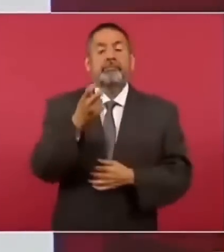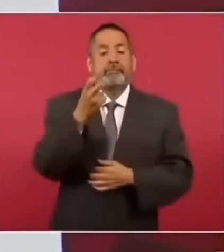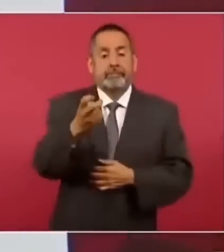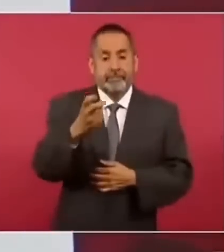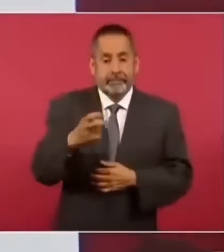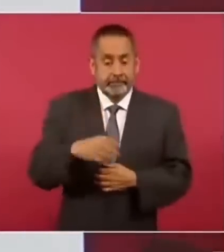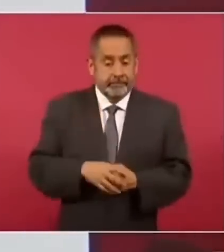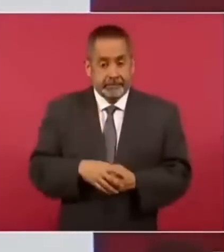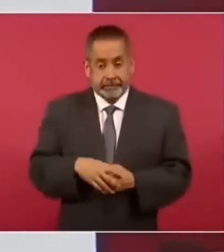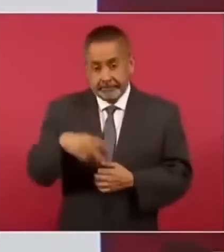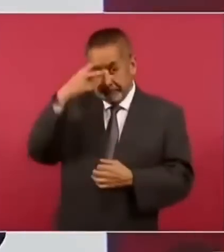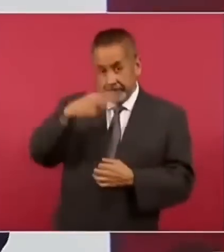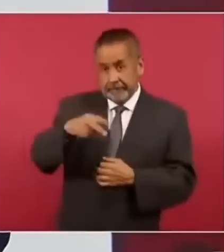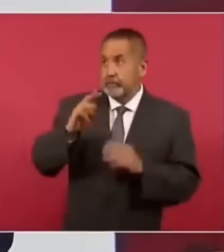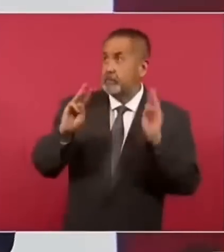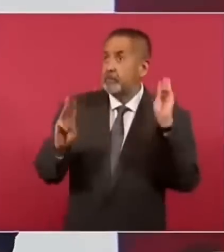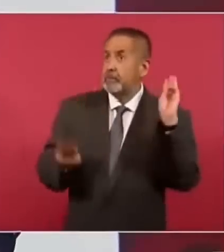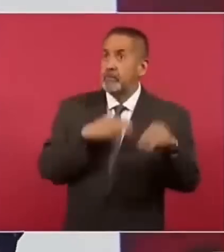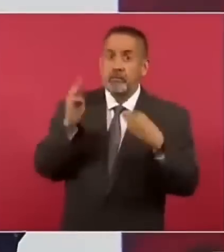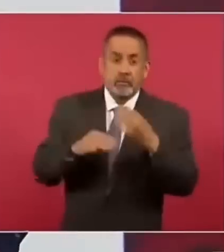el único país del mundo